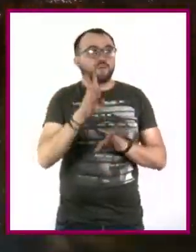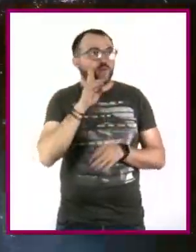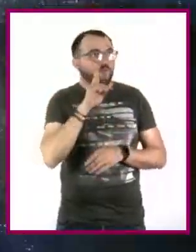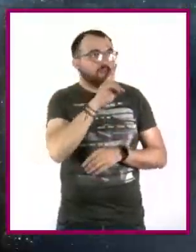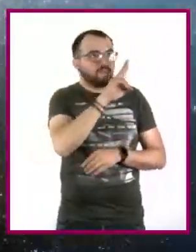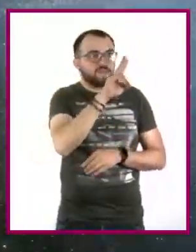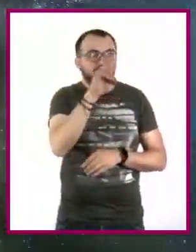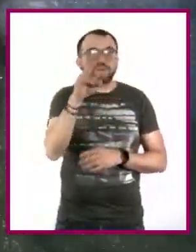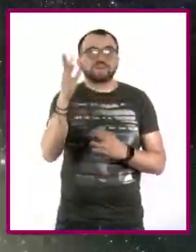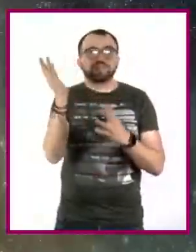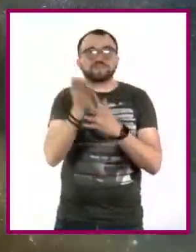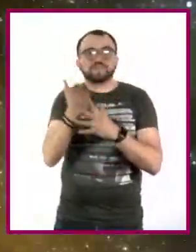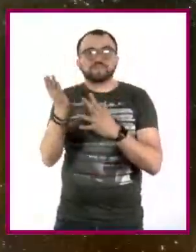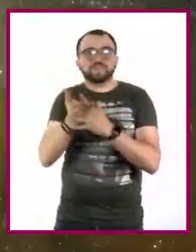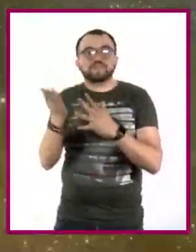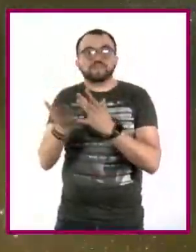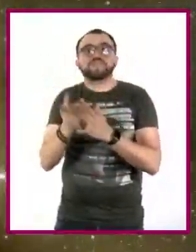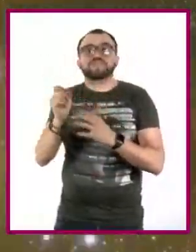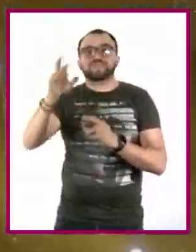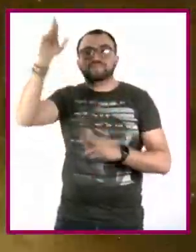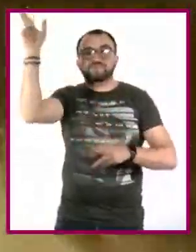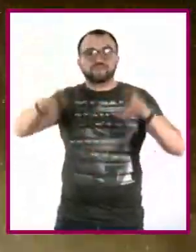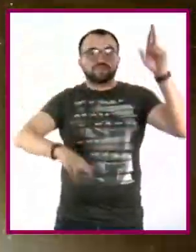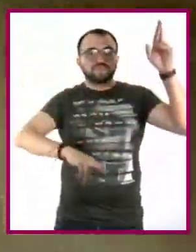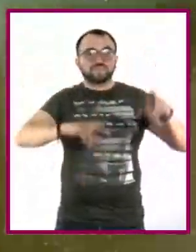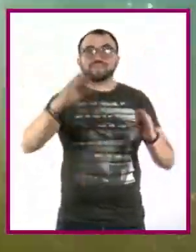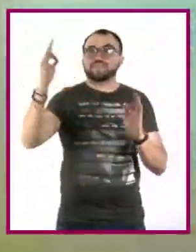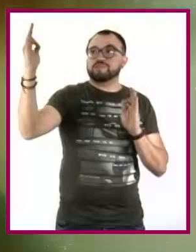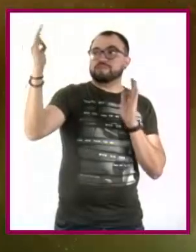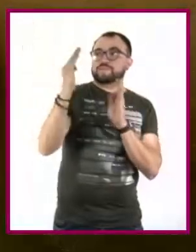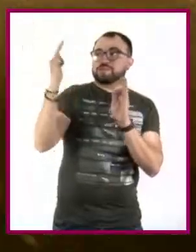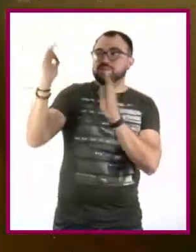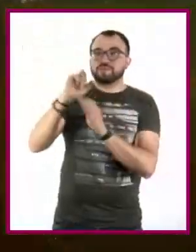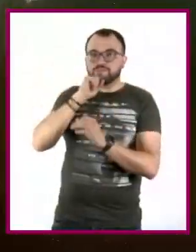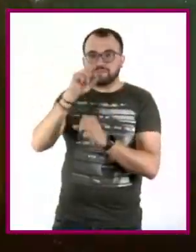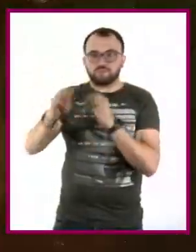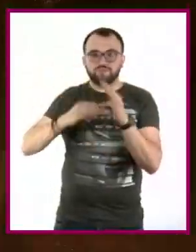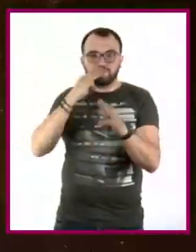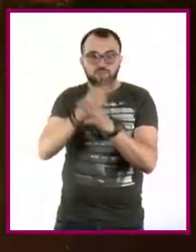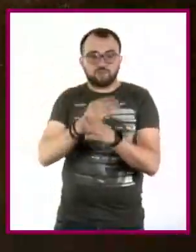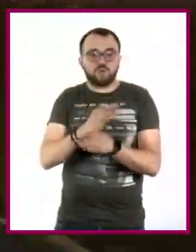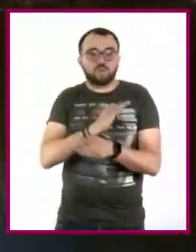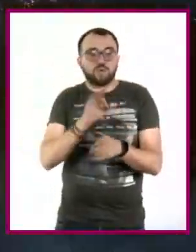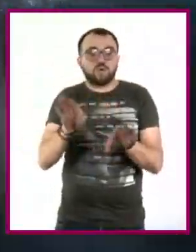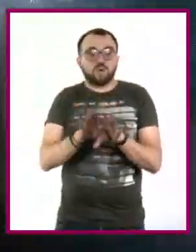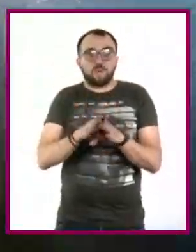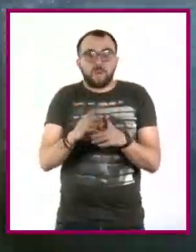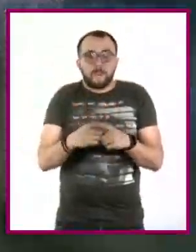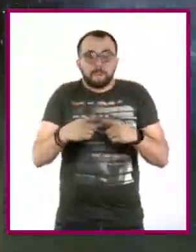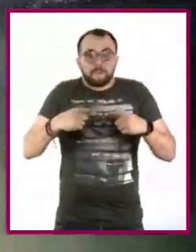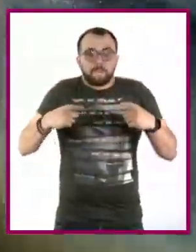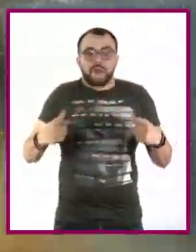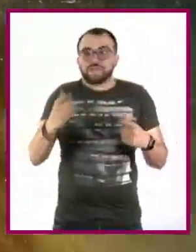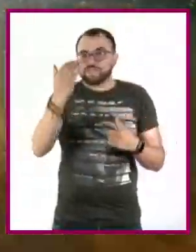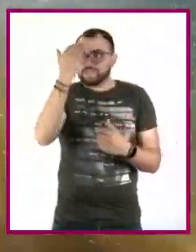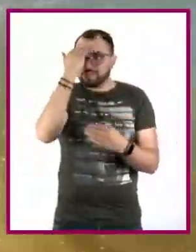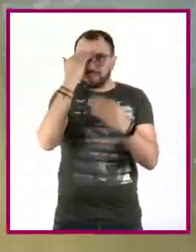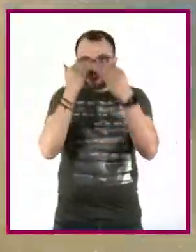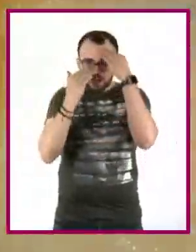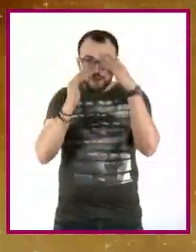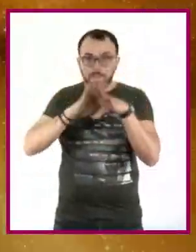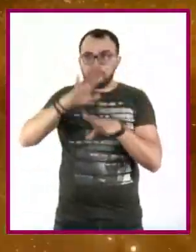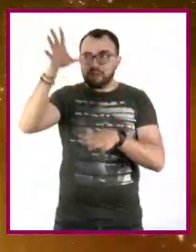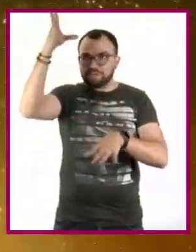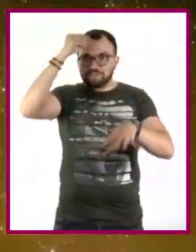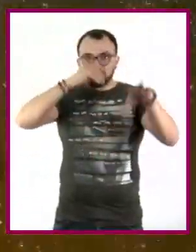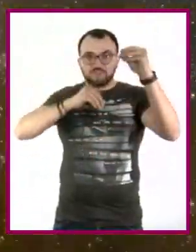y clasificar los rayos cósmicos que se acercan a nuestro planeta y así poder aumentar nuestro conocimiento